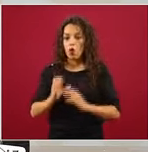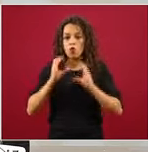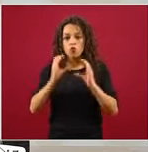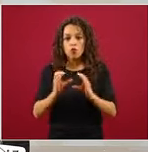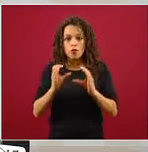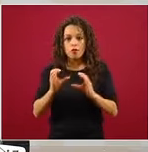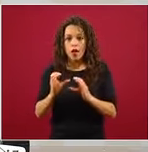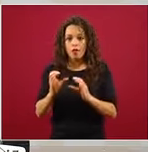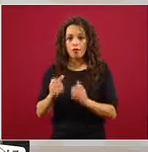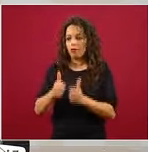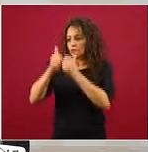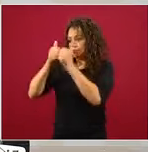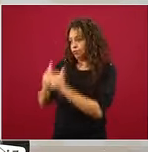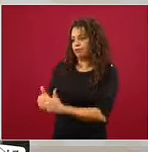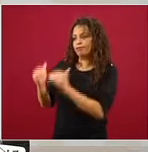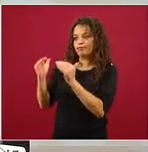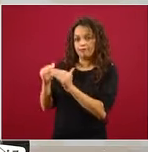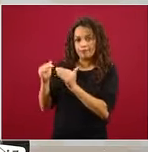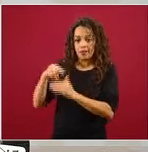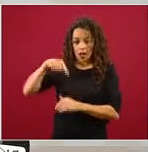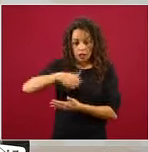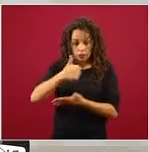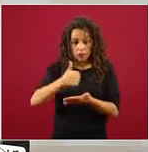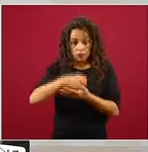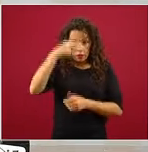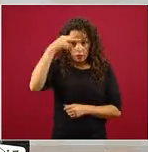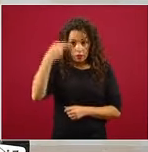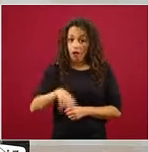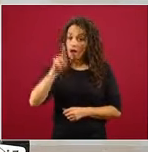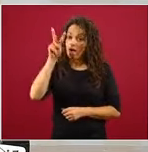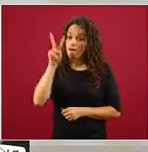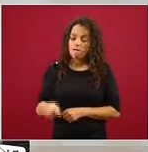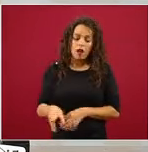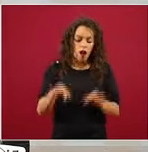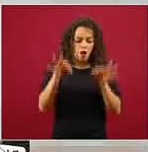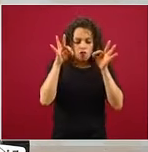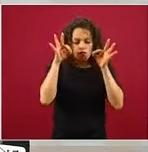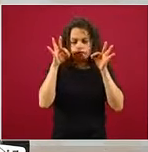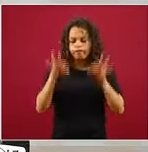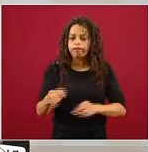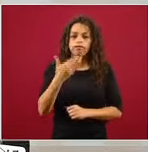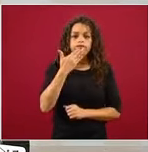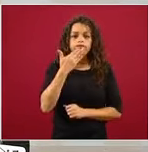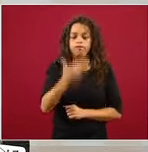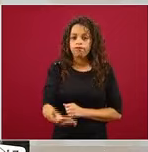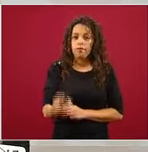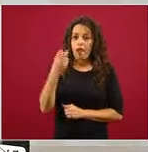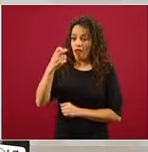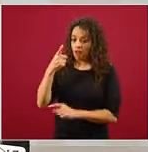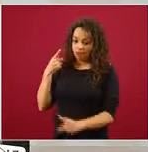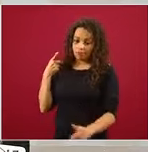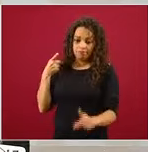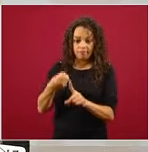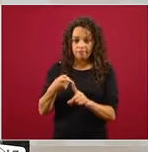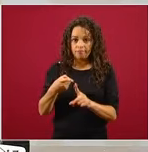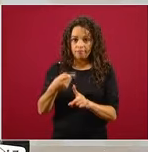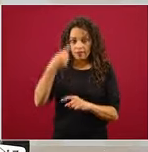Ciudad de México. Nos parece un excelente modelo en este mismo espíritu, en este mismo sentido, y entonces